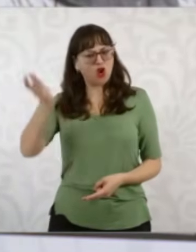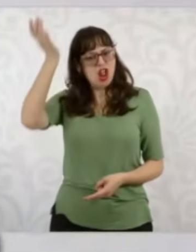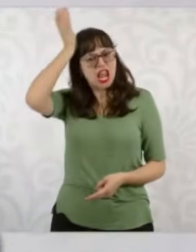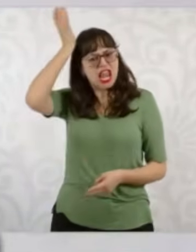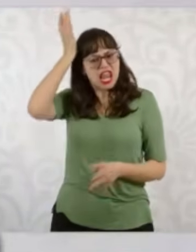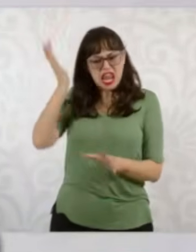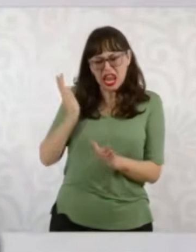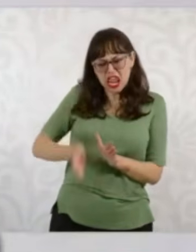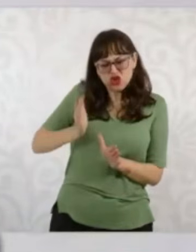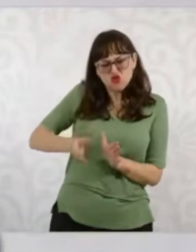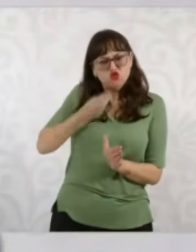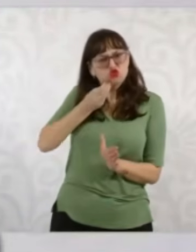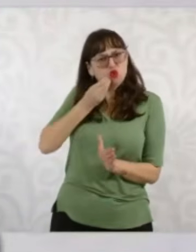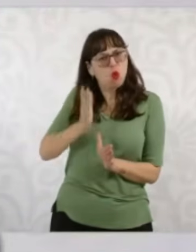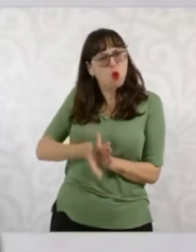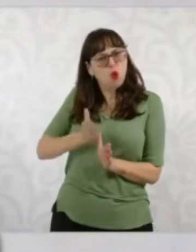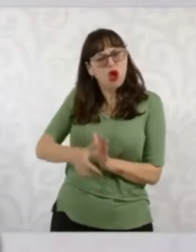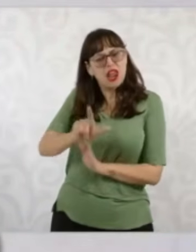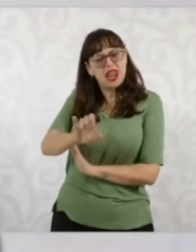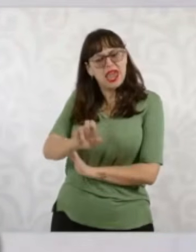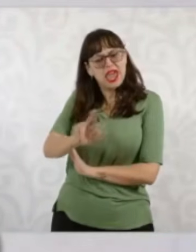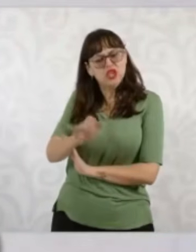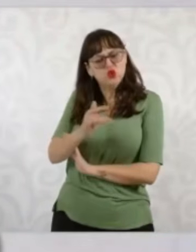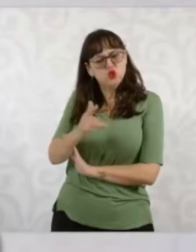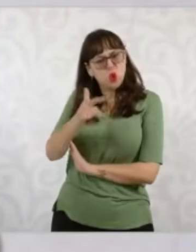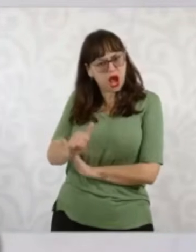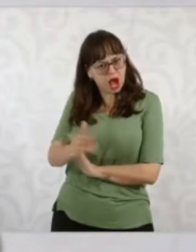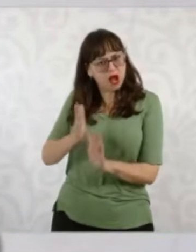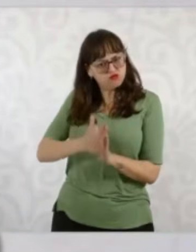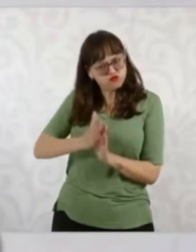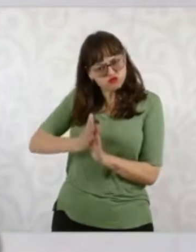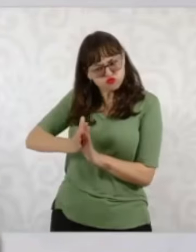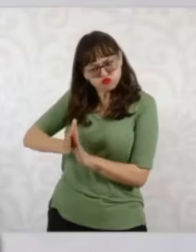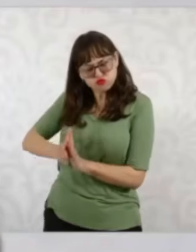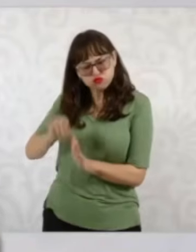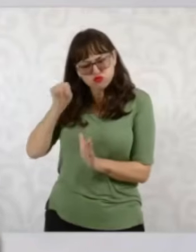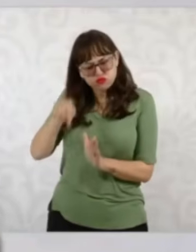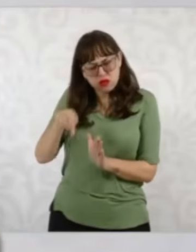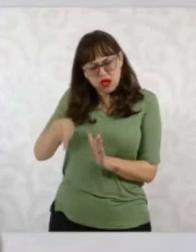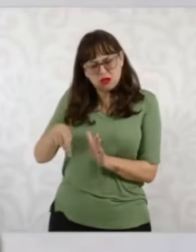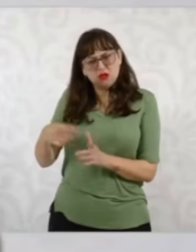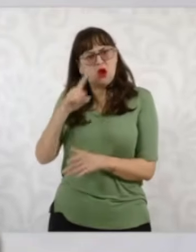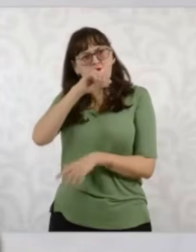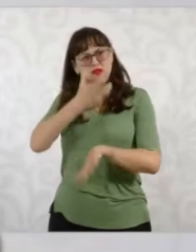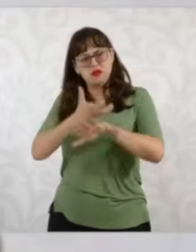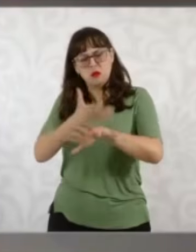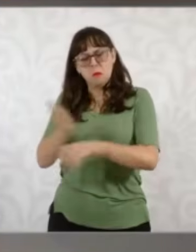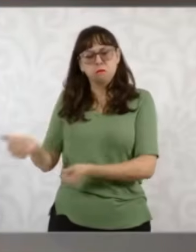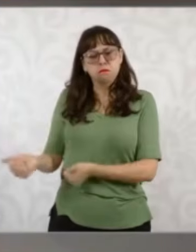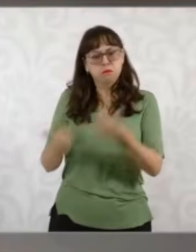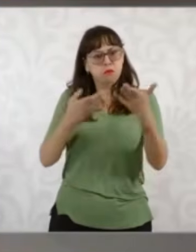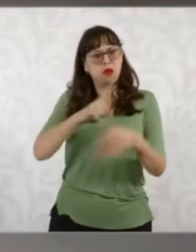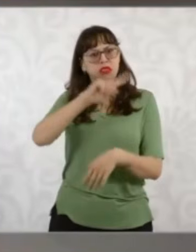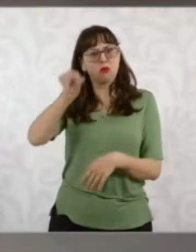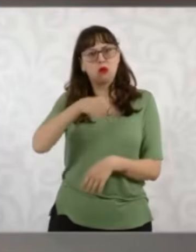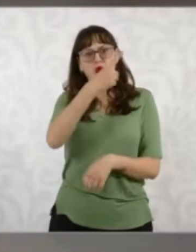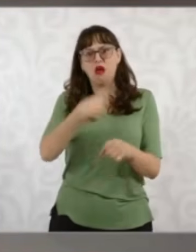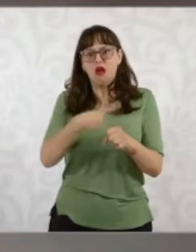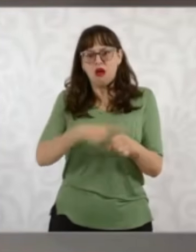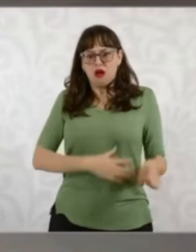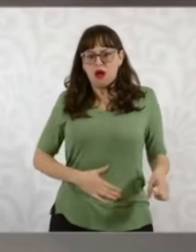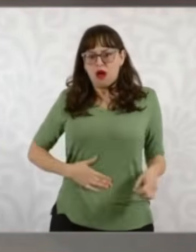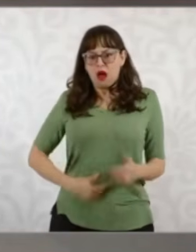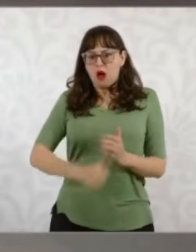de efectos de lo que se llamó como diarrea explosiva en Estados Unidos, y